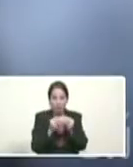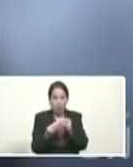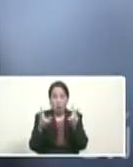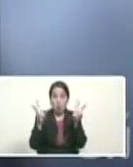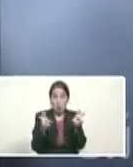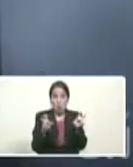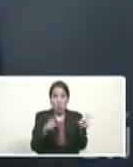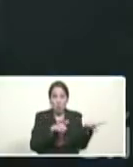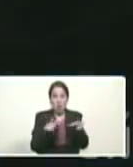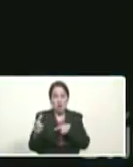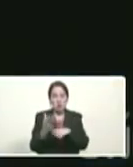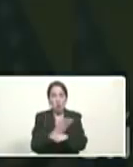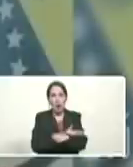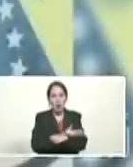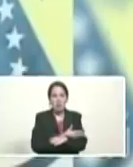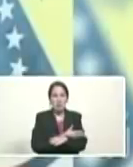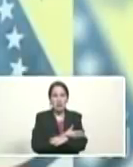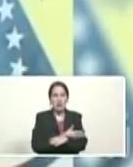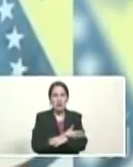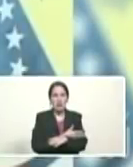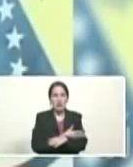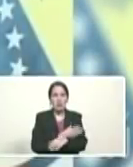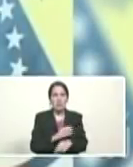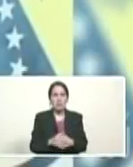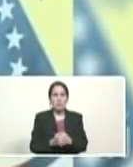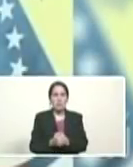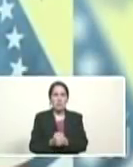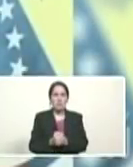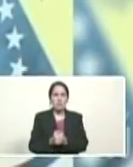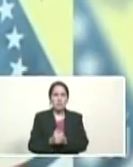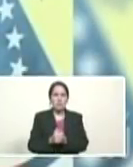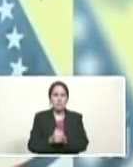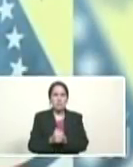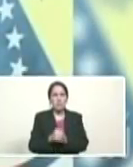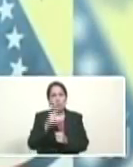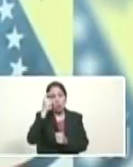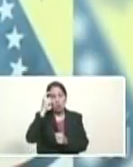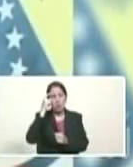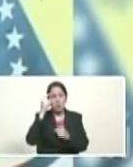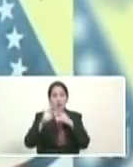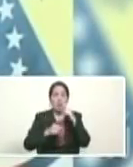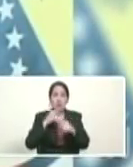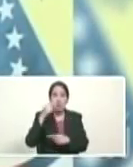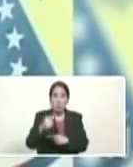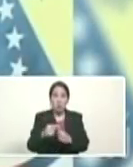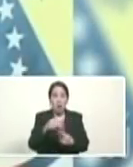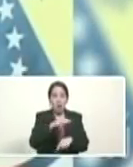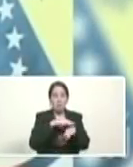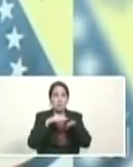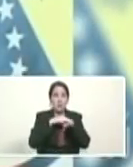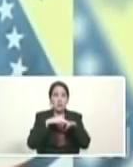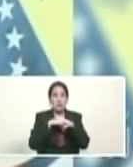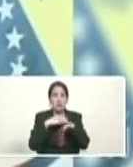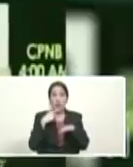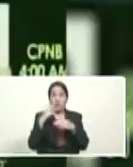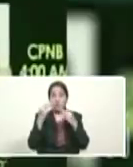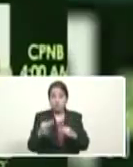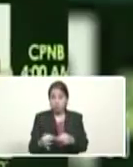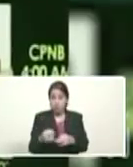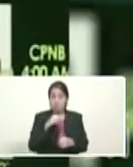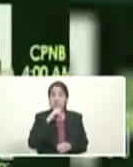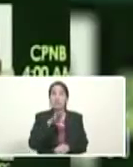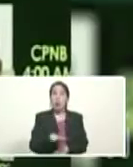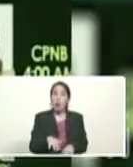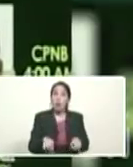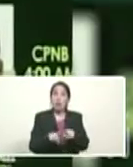listo horas antes del ataque chevrolet una presentación días después del atentado el ministro del interior de venezuela confirma parte de la historia